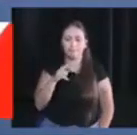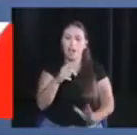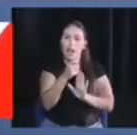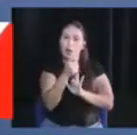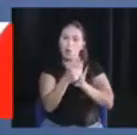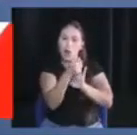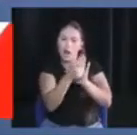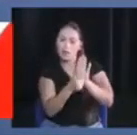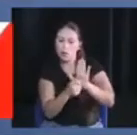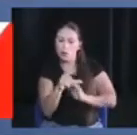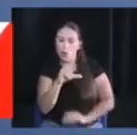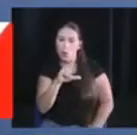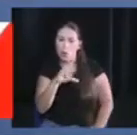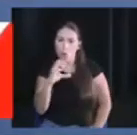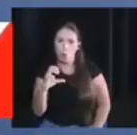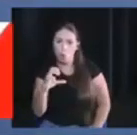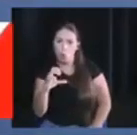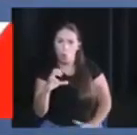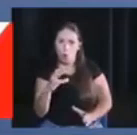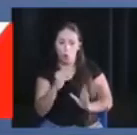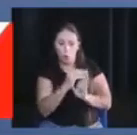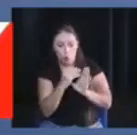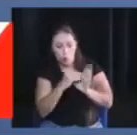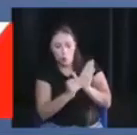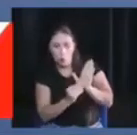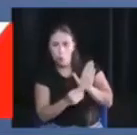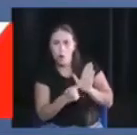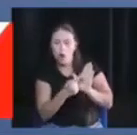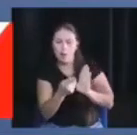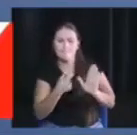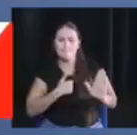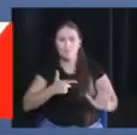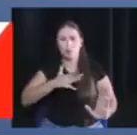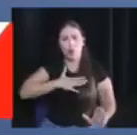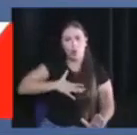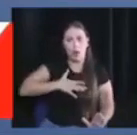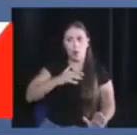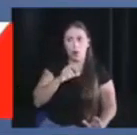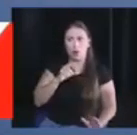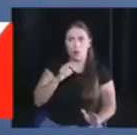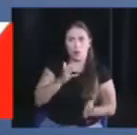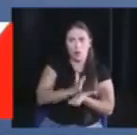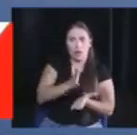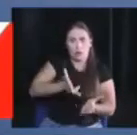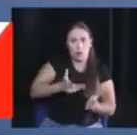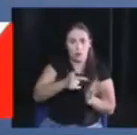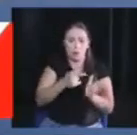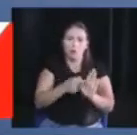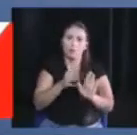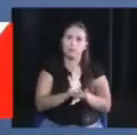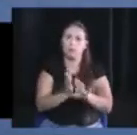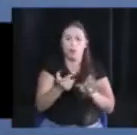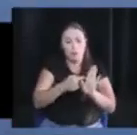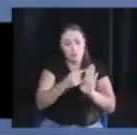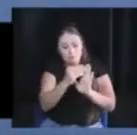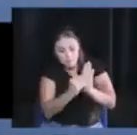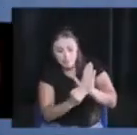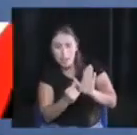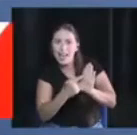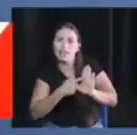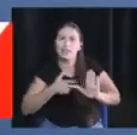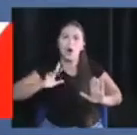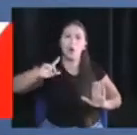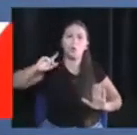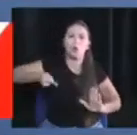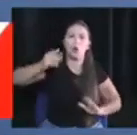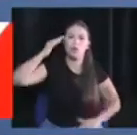artículos de la ley de urgente consideración, iniciativas que están contenidas en esa norma, porque consideran que tienen visos autoritarios. Sin duda,